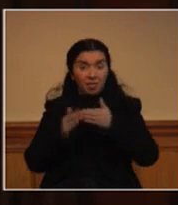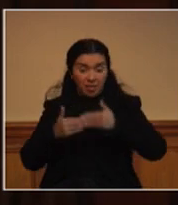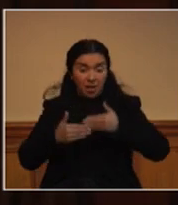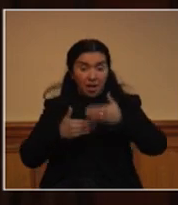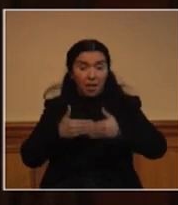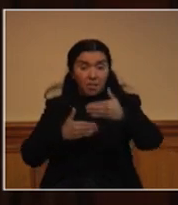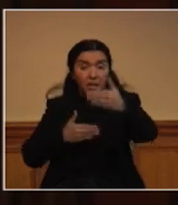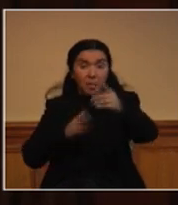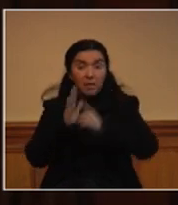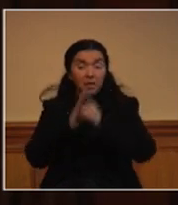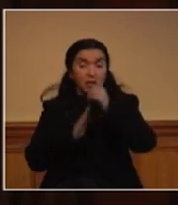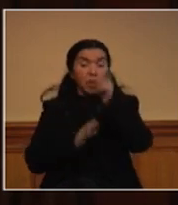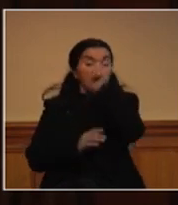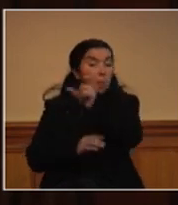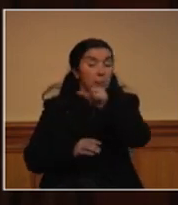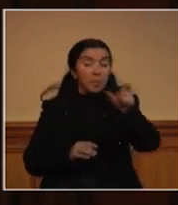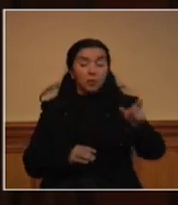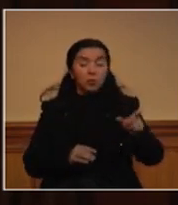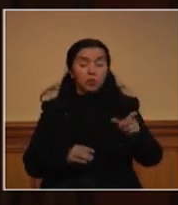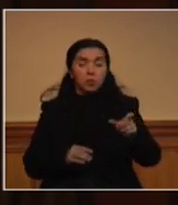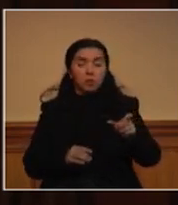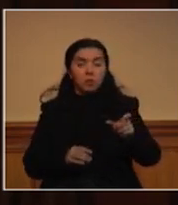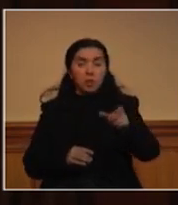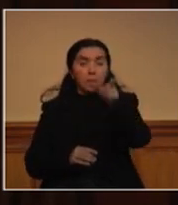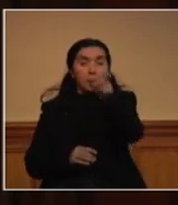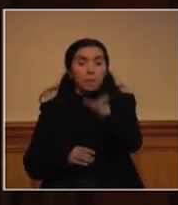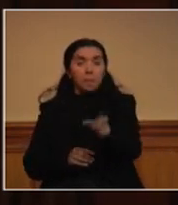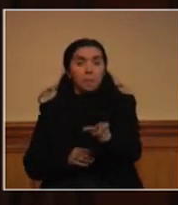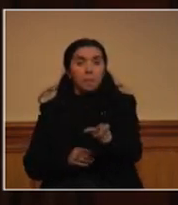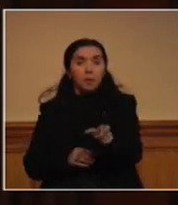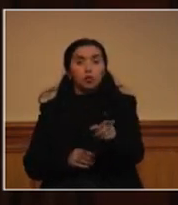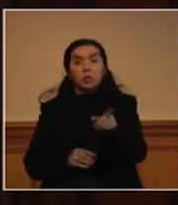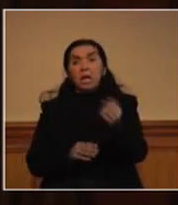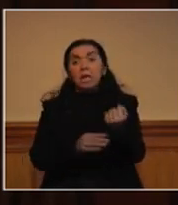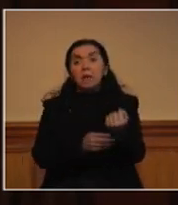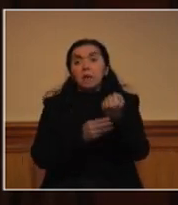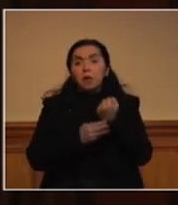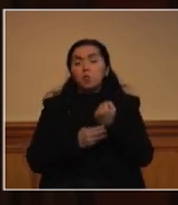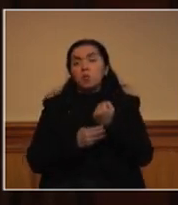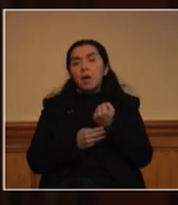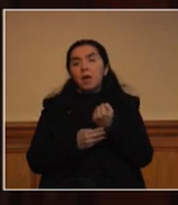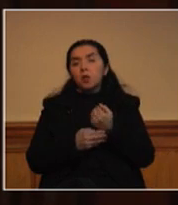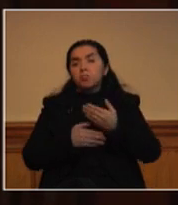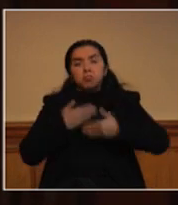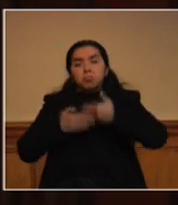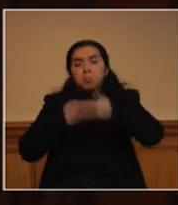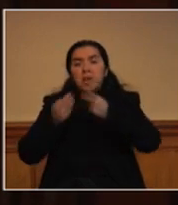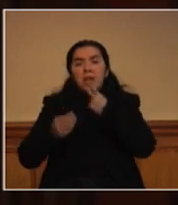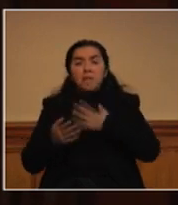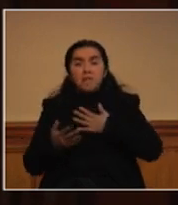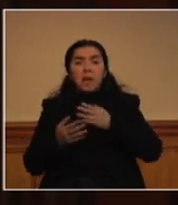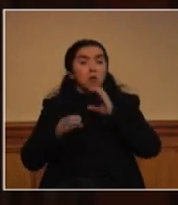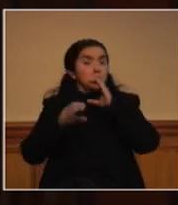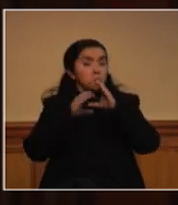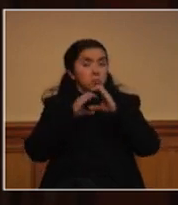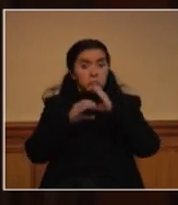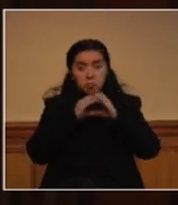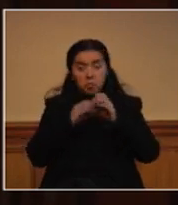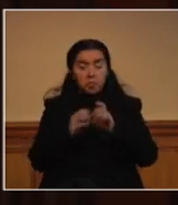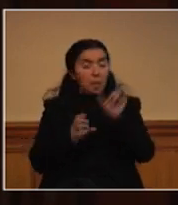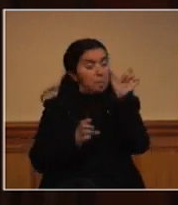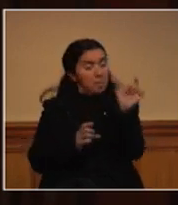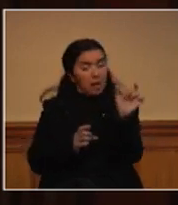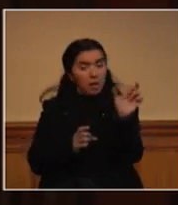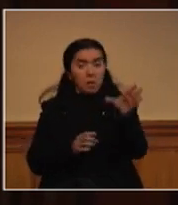o en personas que va a ser funcional como forma de lectura, de comunicación, la palabra